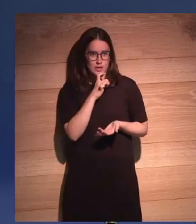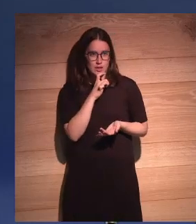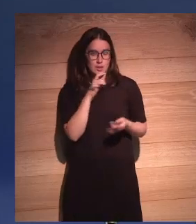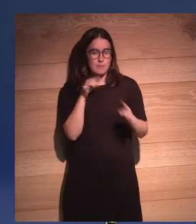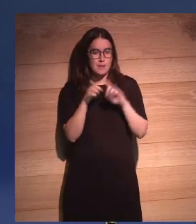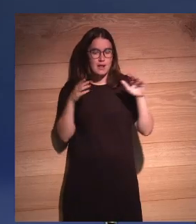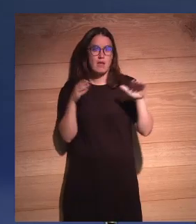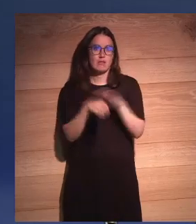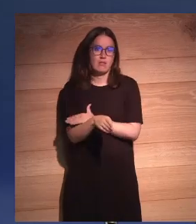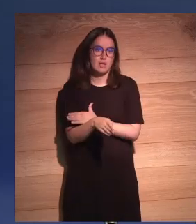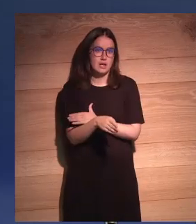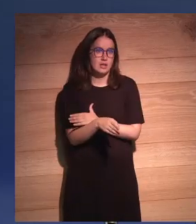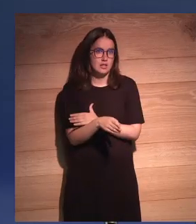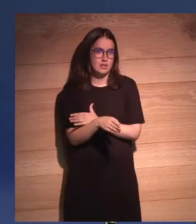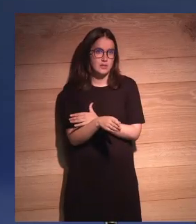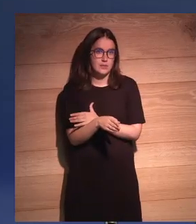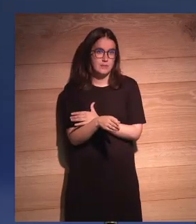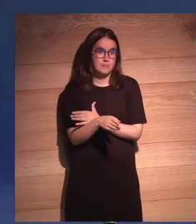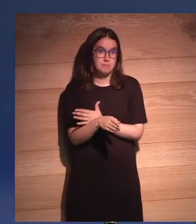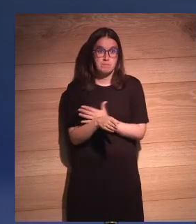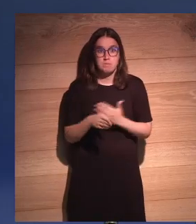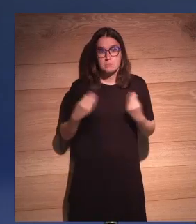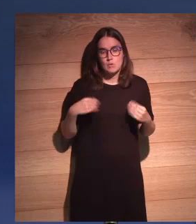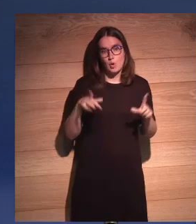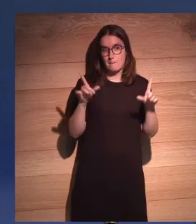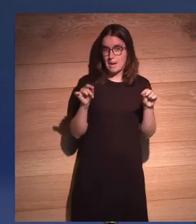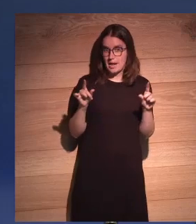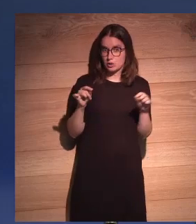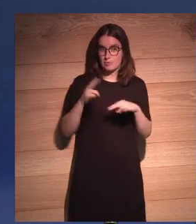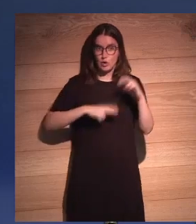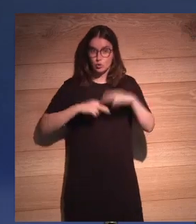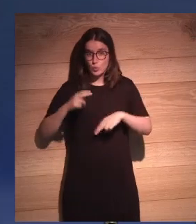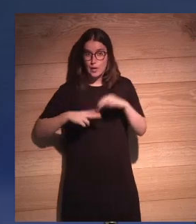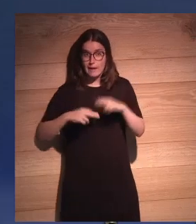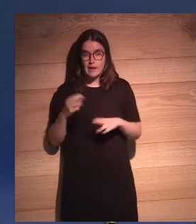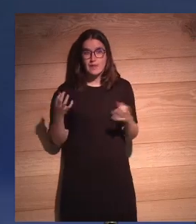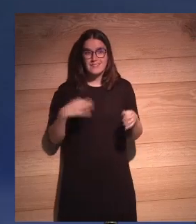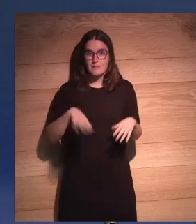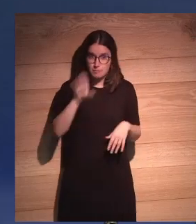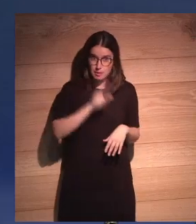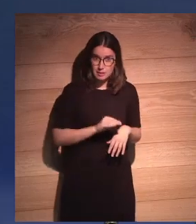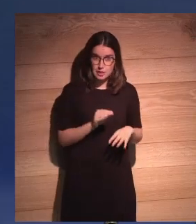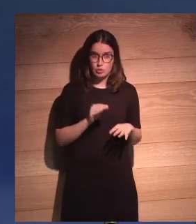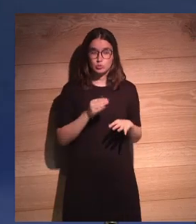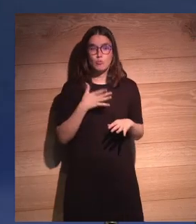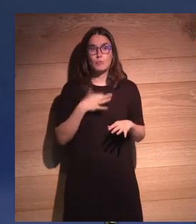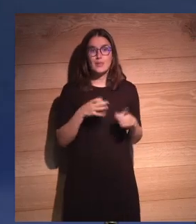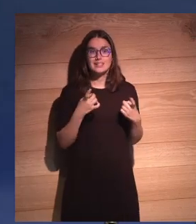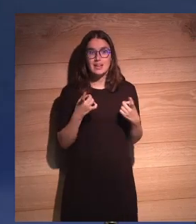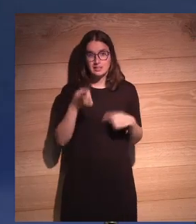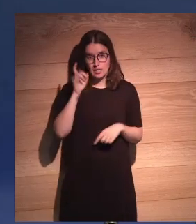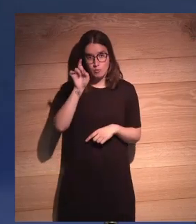para acceder a ese tipo de bienes. Son baratos de construir, hay que interpretarlos, probablemente